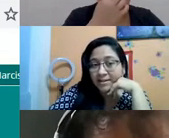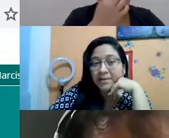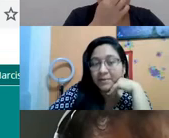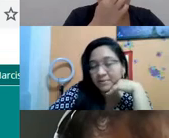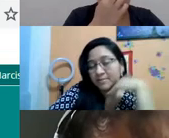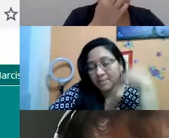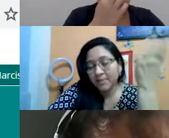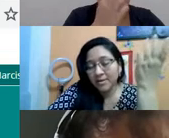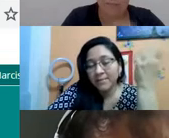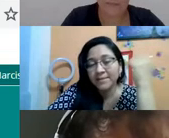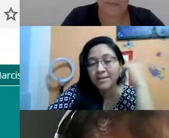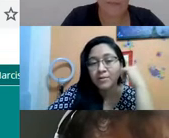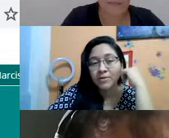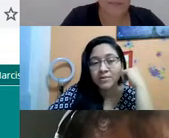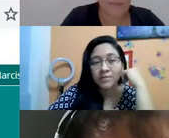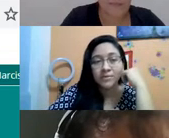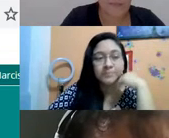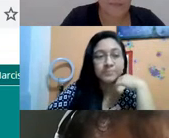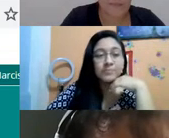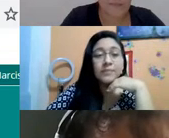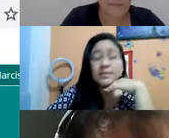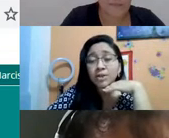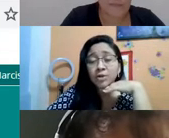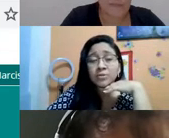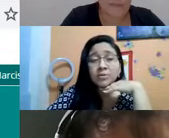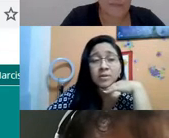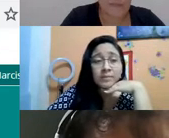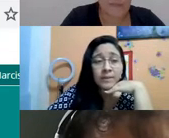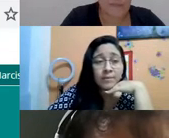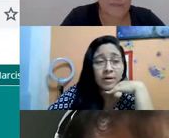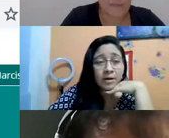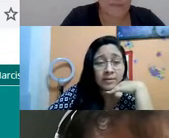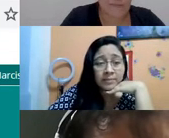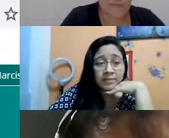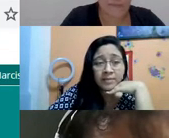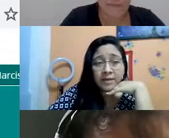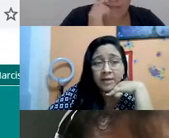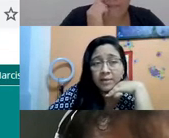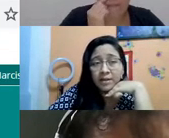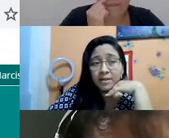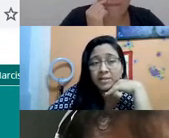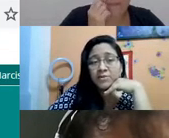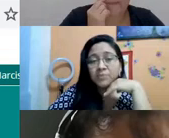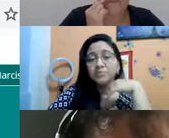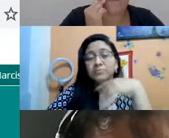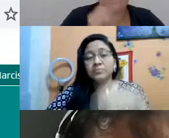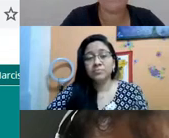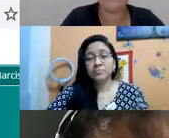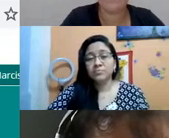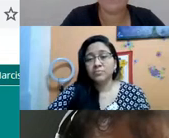aparecer, te debería aparecer el número de cédula. Si no, vamos a verificar, vamos a ir a